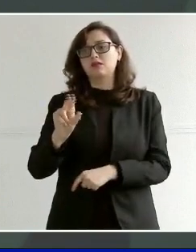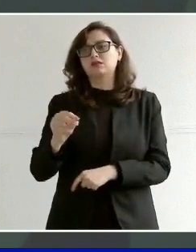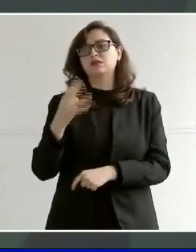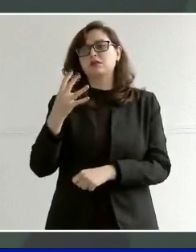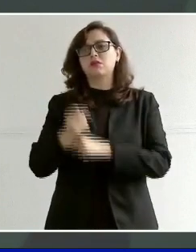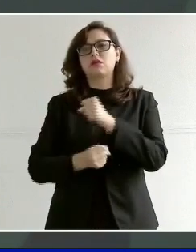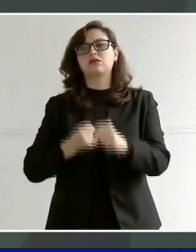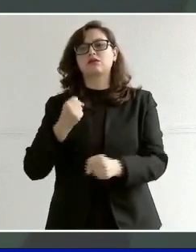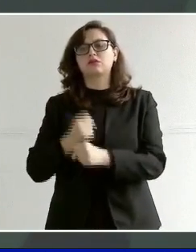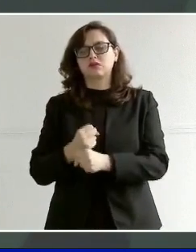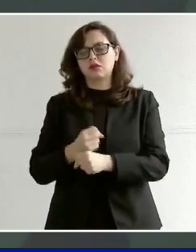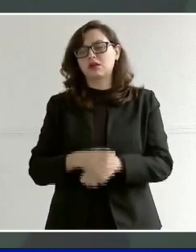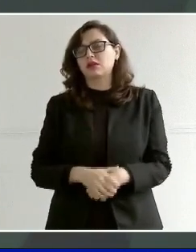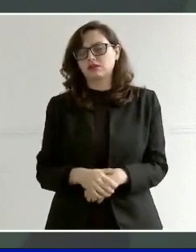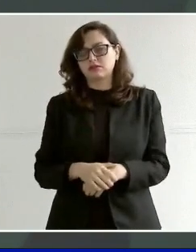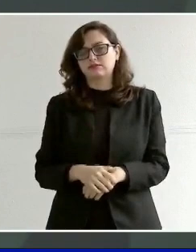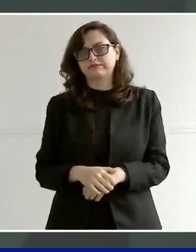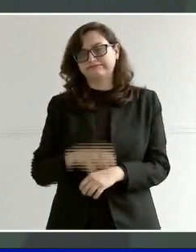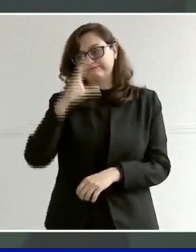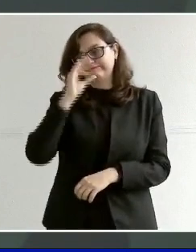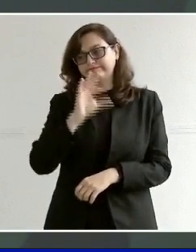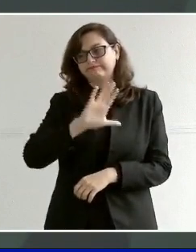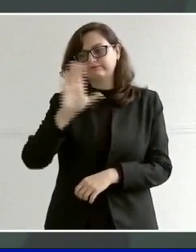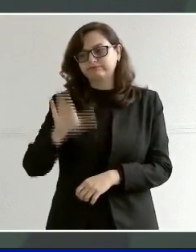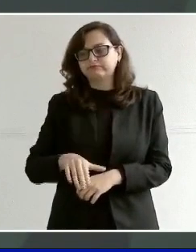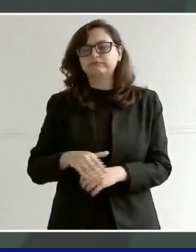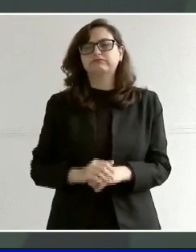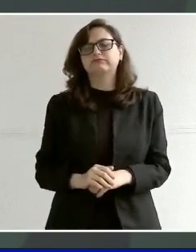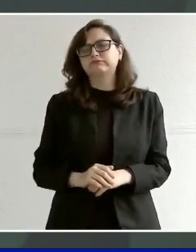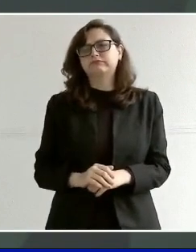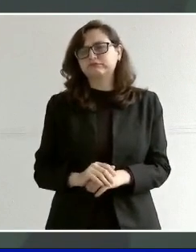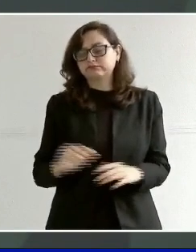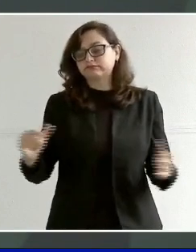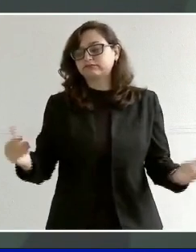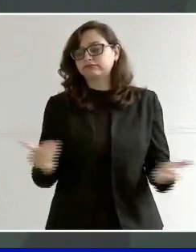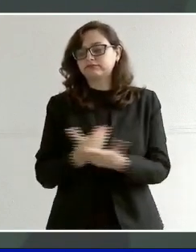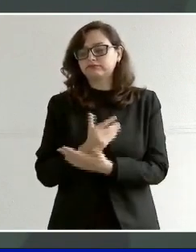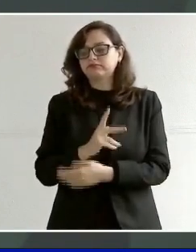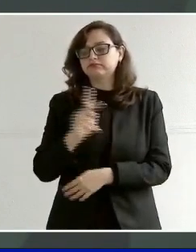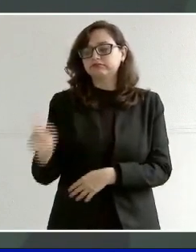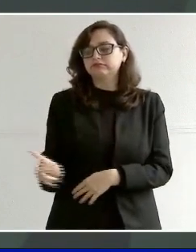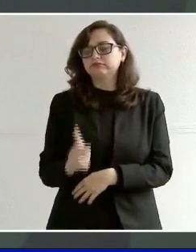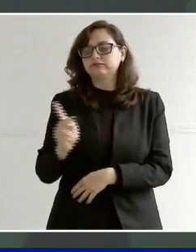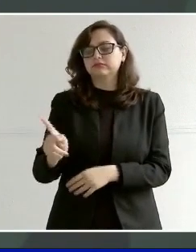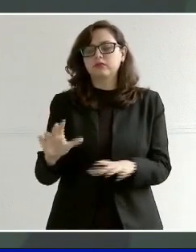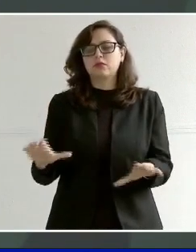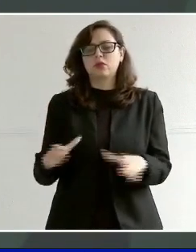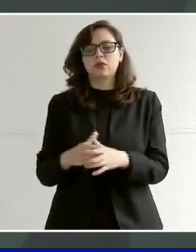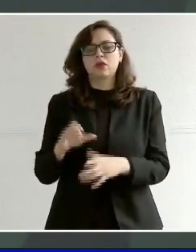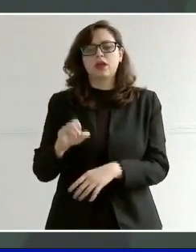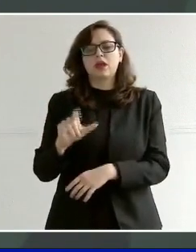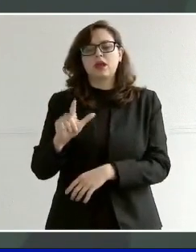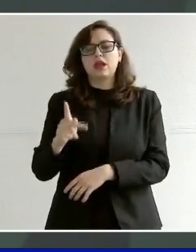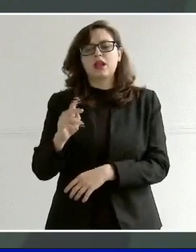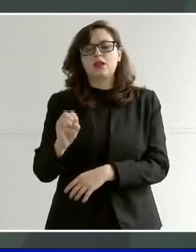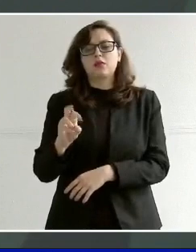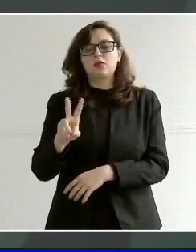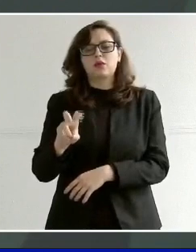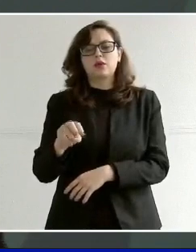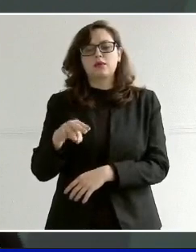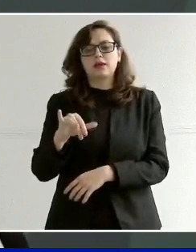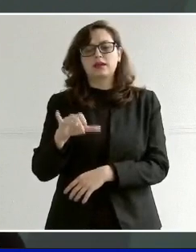que nació en un pueblito de la comunidad del Porvenir, del estado de Guerrero.